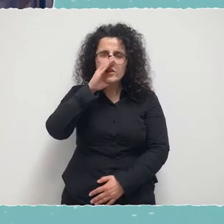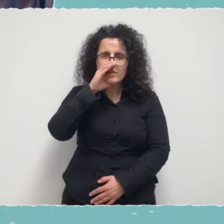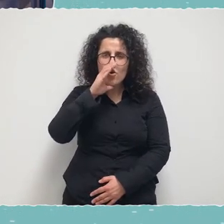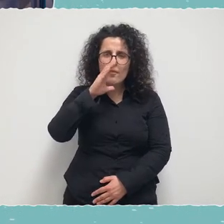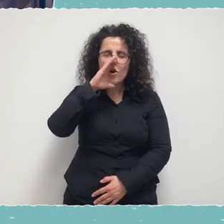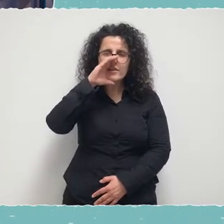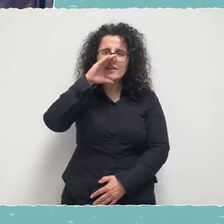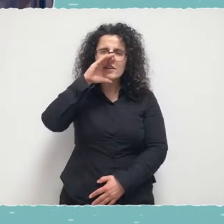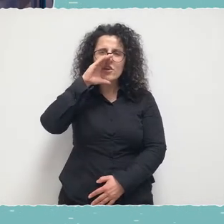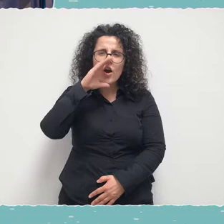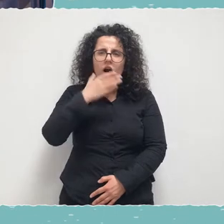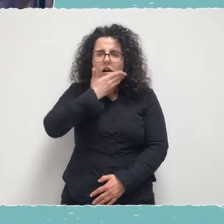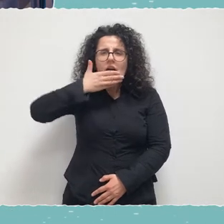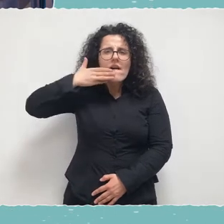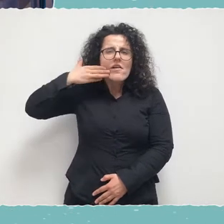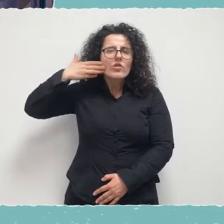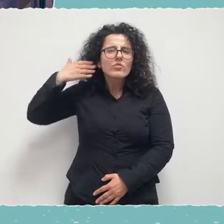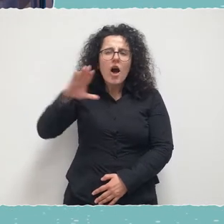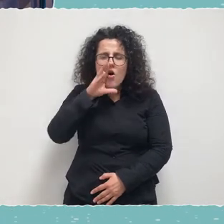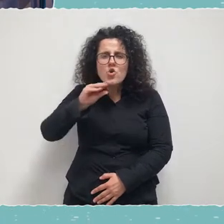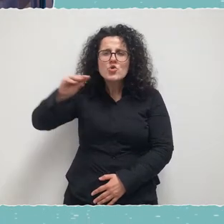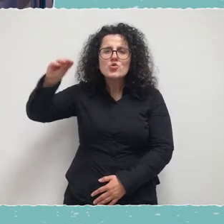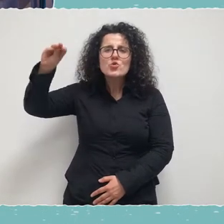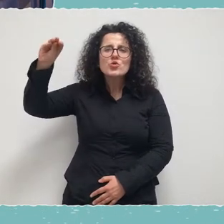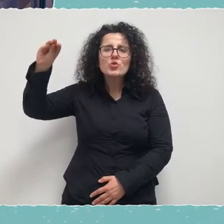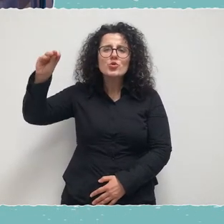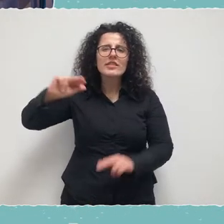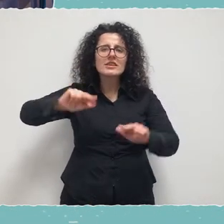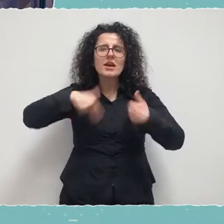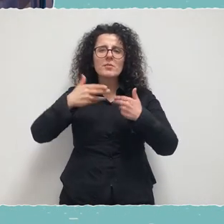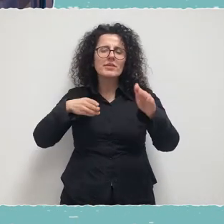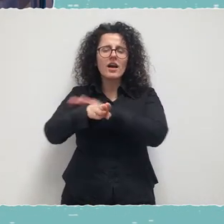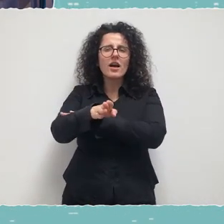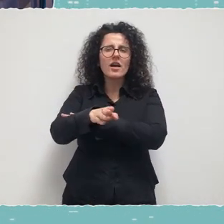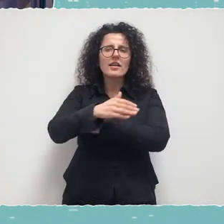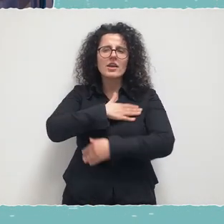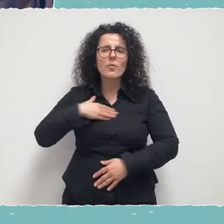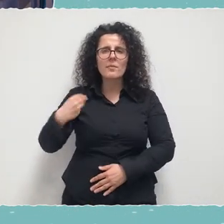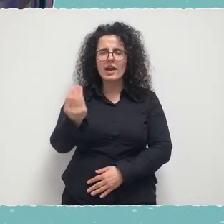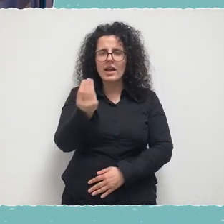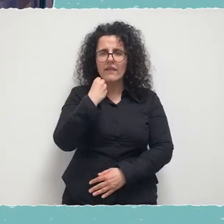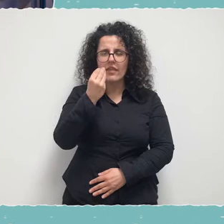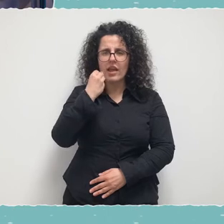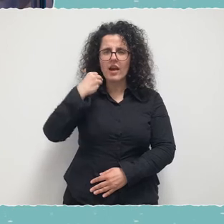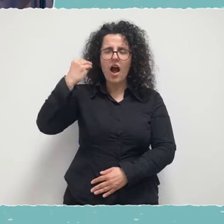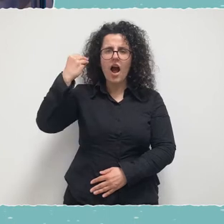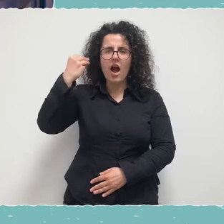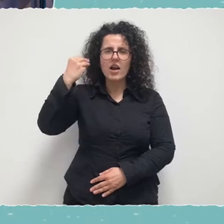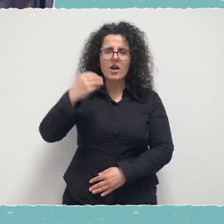porquiño, porquiño, Déixame pasar que